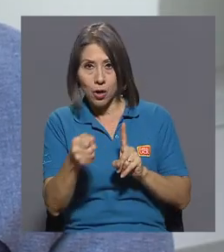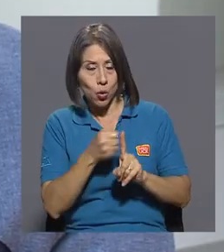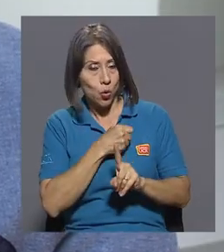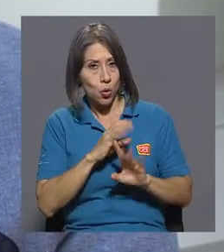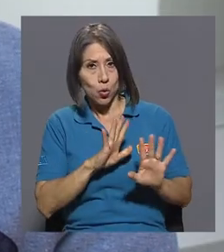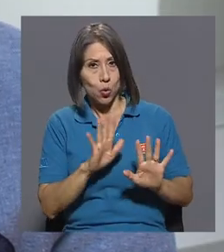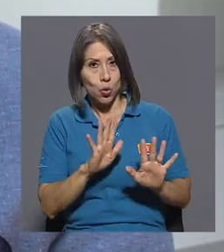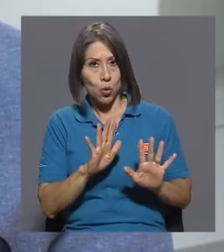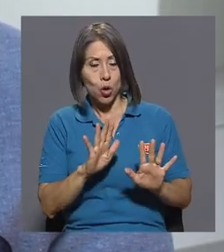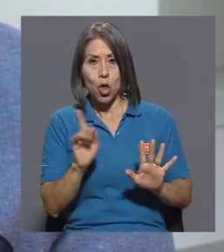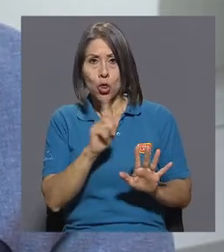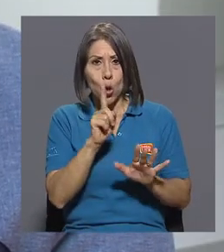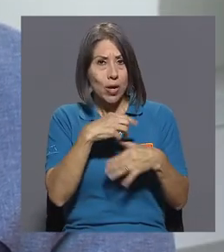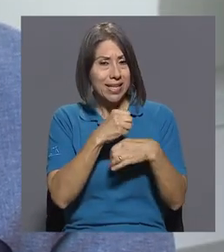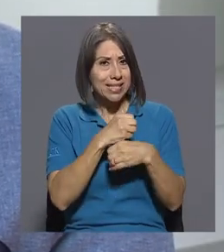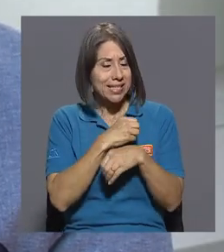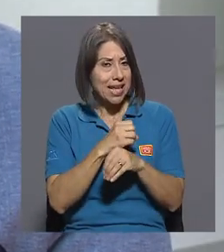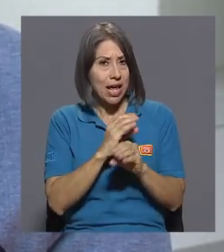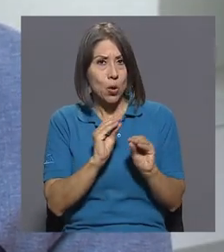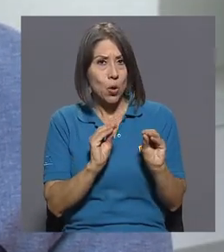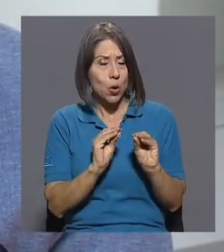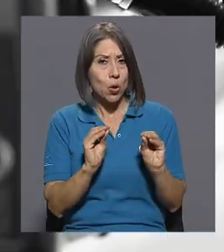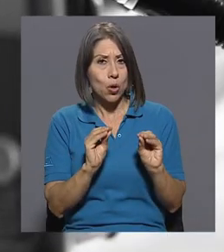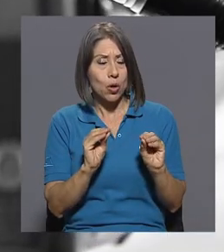Ni le hicieron más